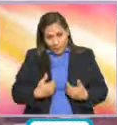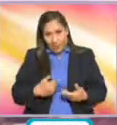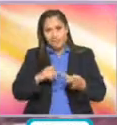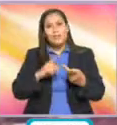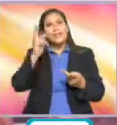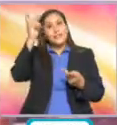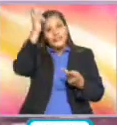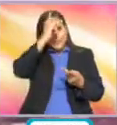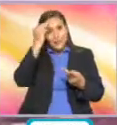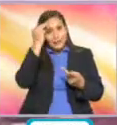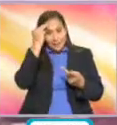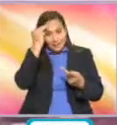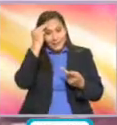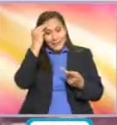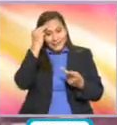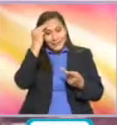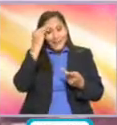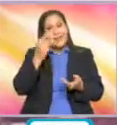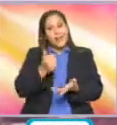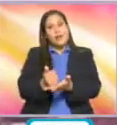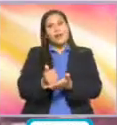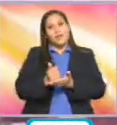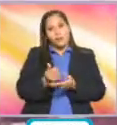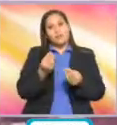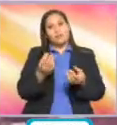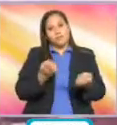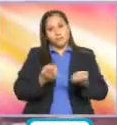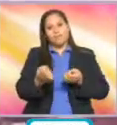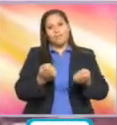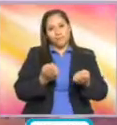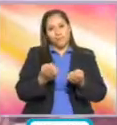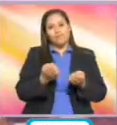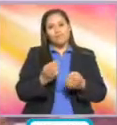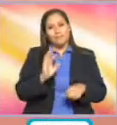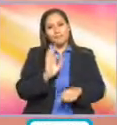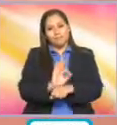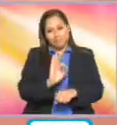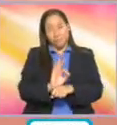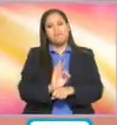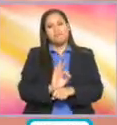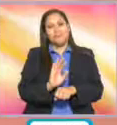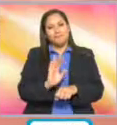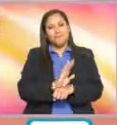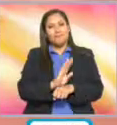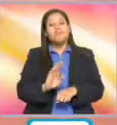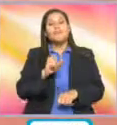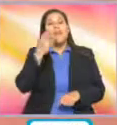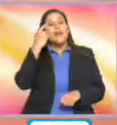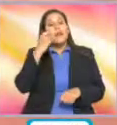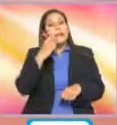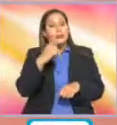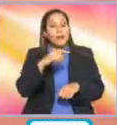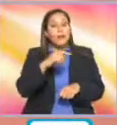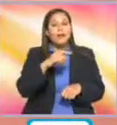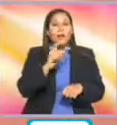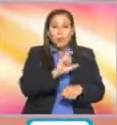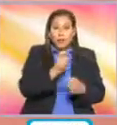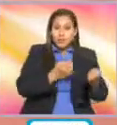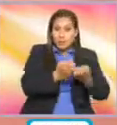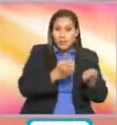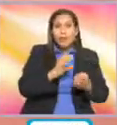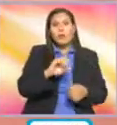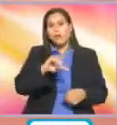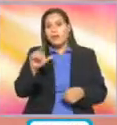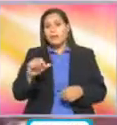nivel psicológico, vienen como muchos beneficios que se obtienen para hacer durante y después del ejercicio, ya